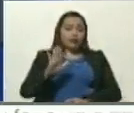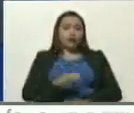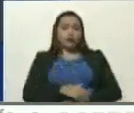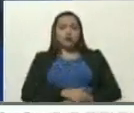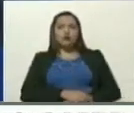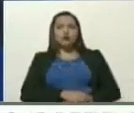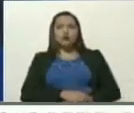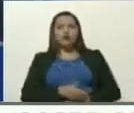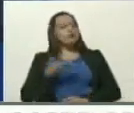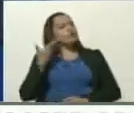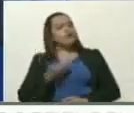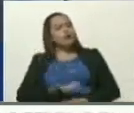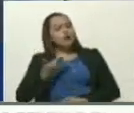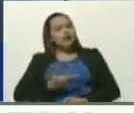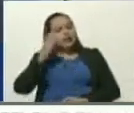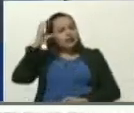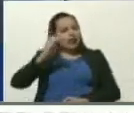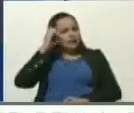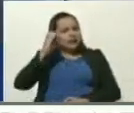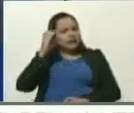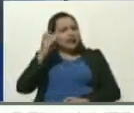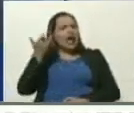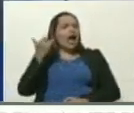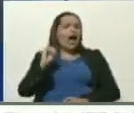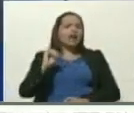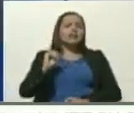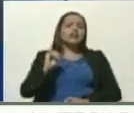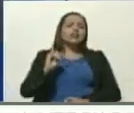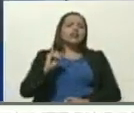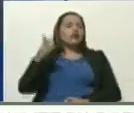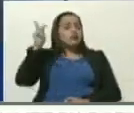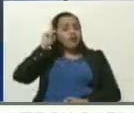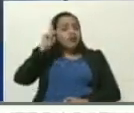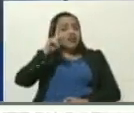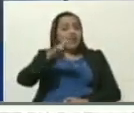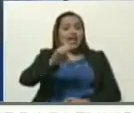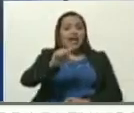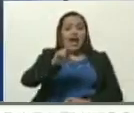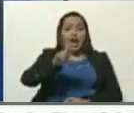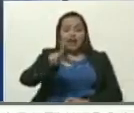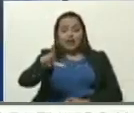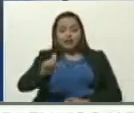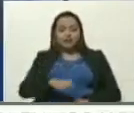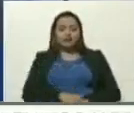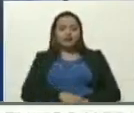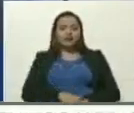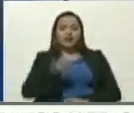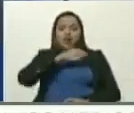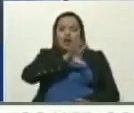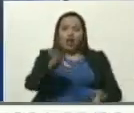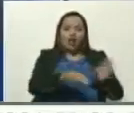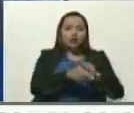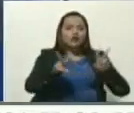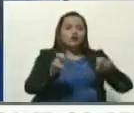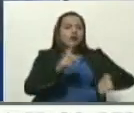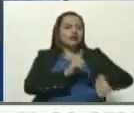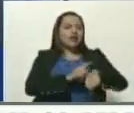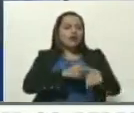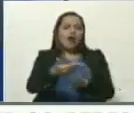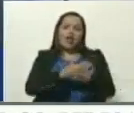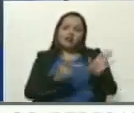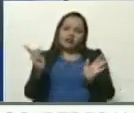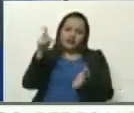es increíble la capacidad que tenía el profesor Earle de decir. Earle se adaptó a los nuevos tiempos antes de que llegaran.